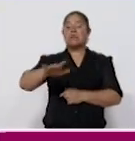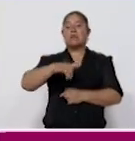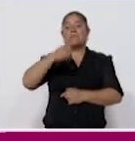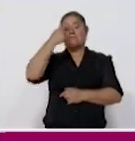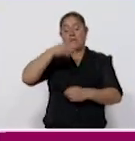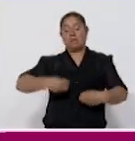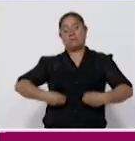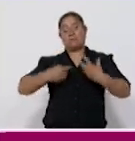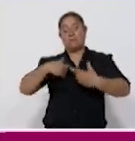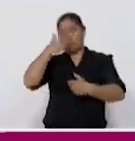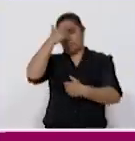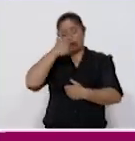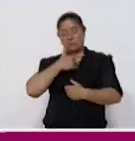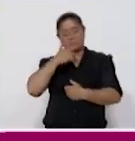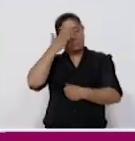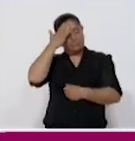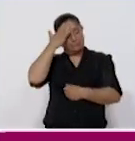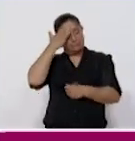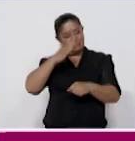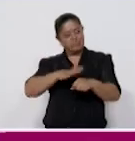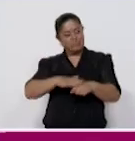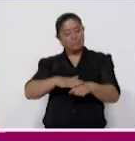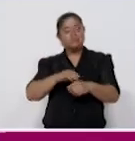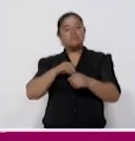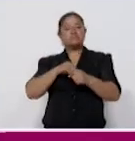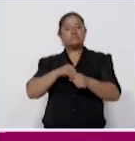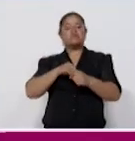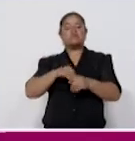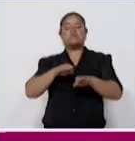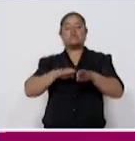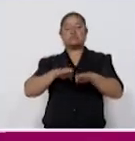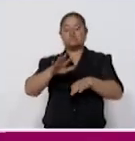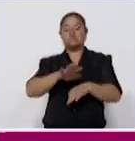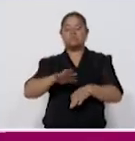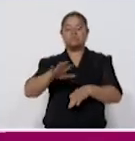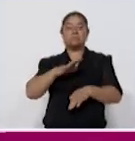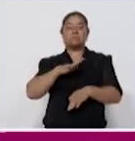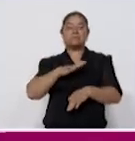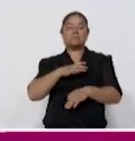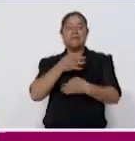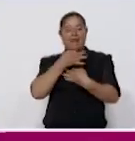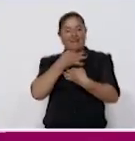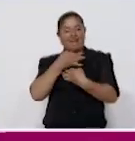noche memorable llena de acción y entre imiento